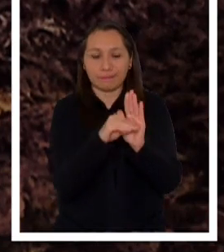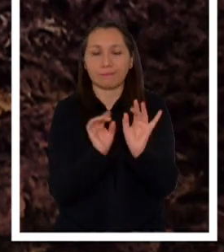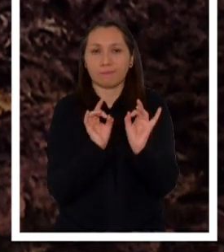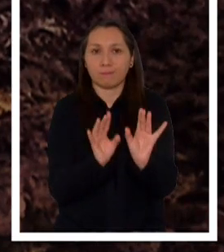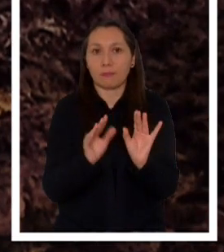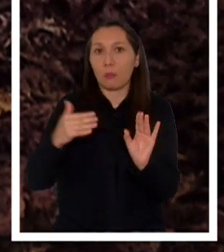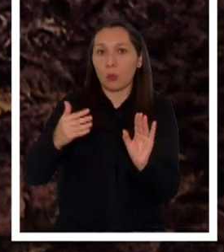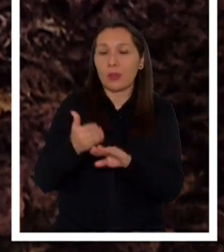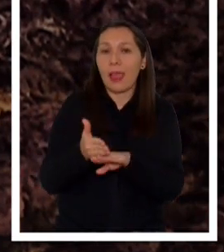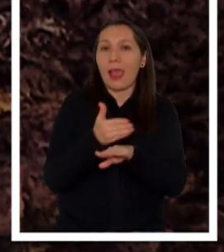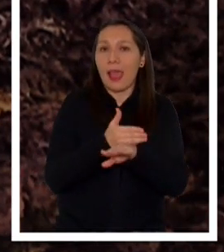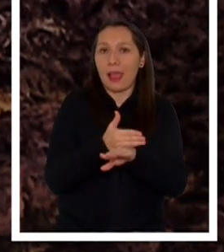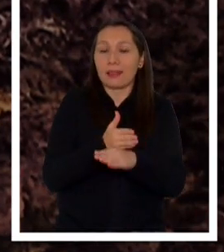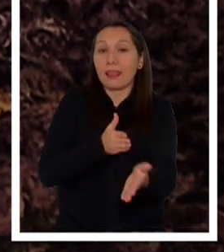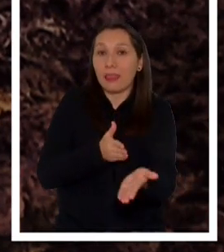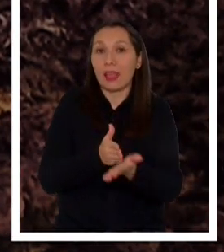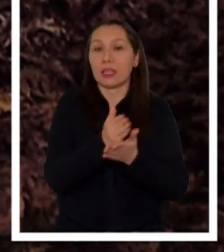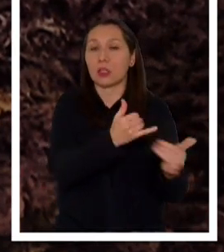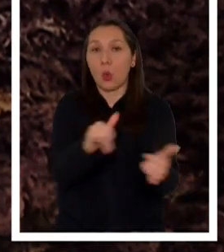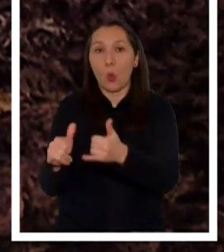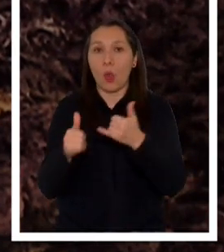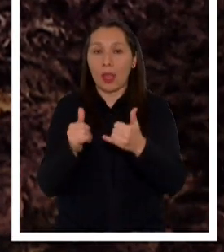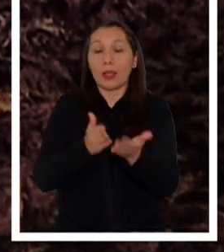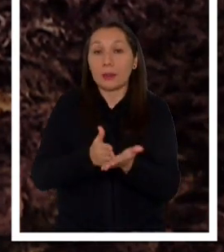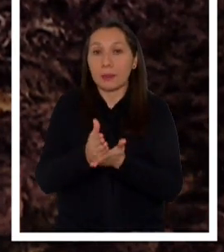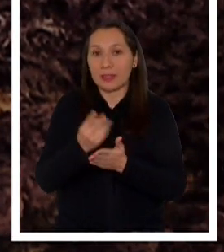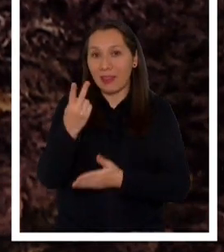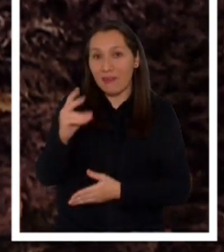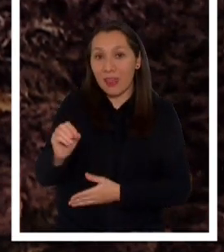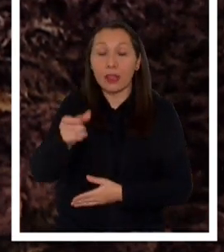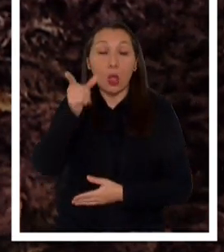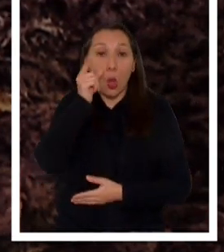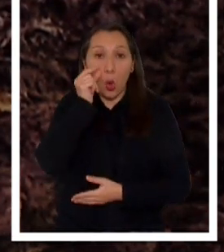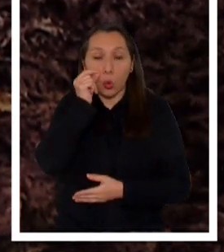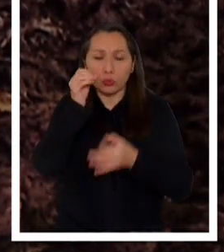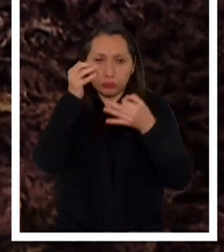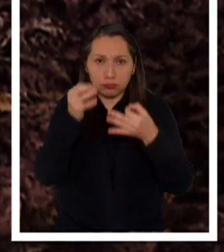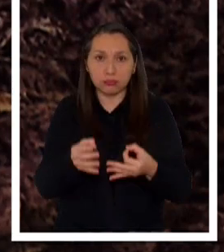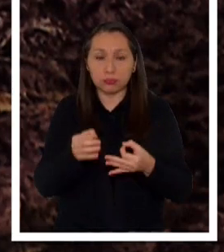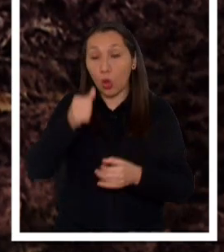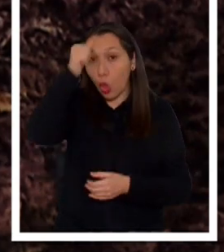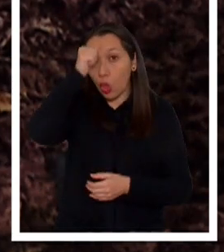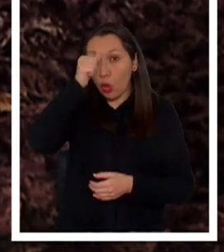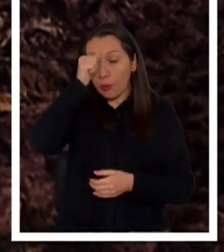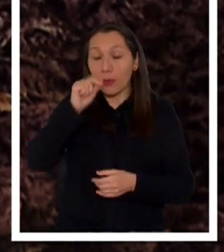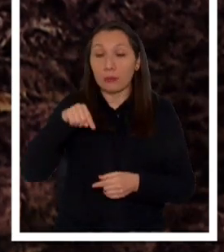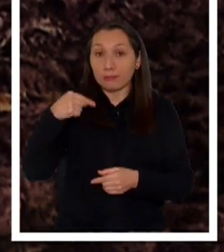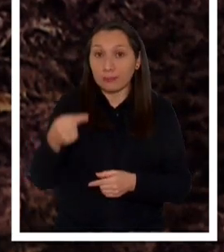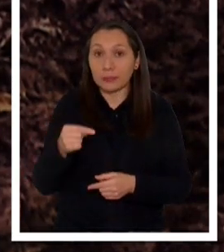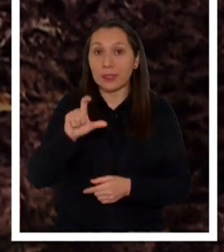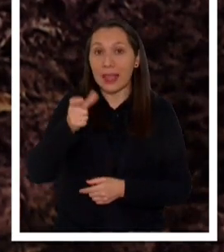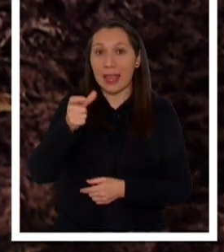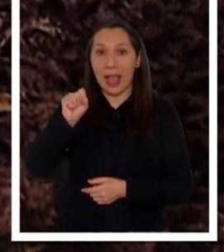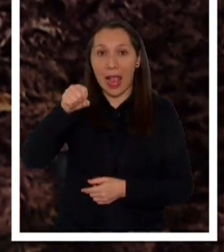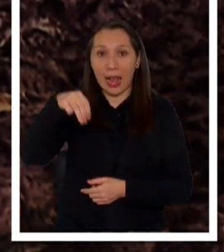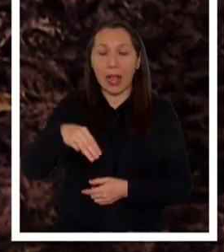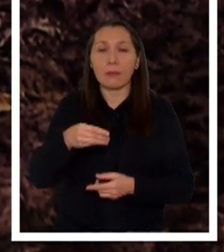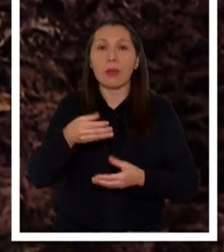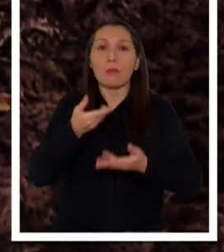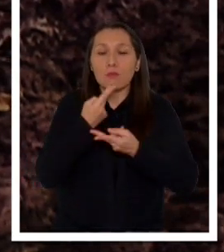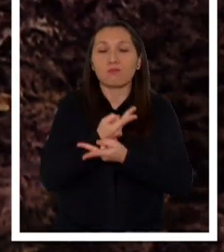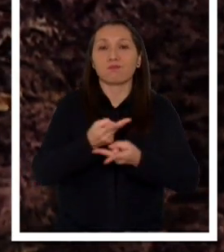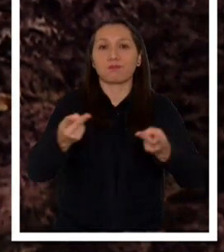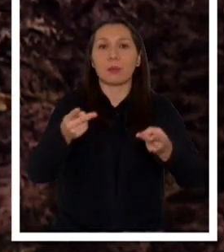hitos antes del inicio los juegos parten el día 20 de octubre este domingo en el gamba vamos a presentar la canción